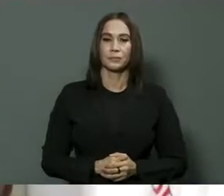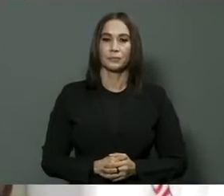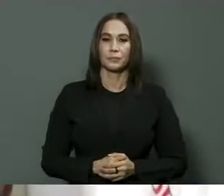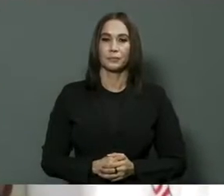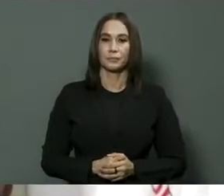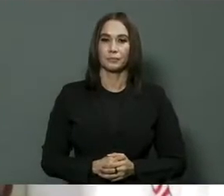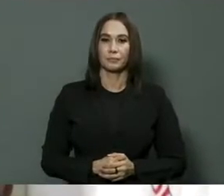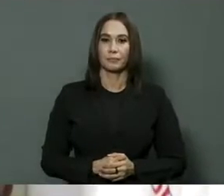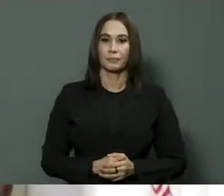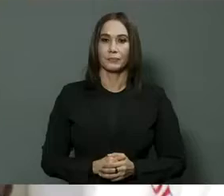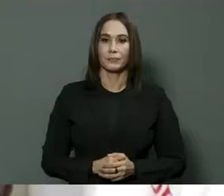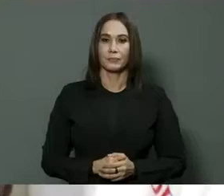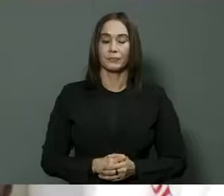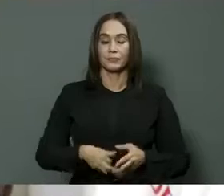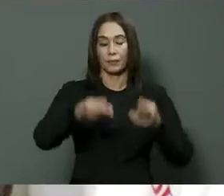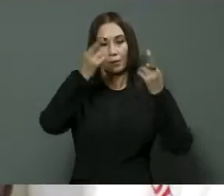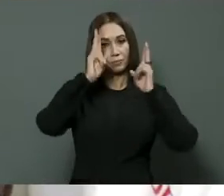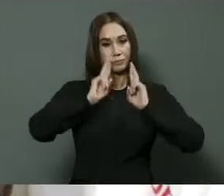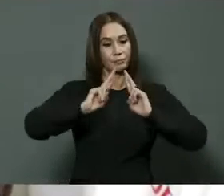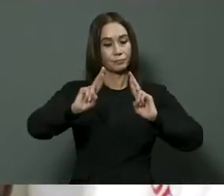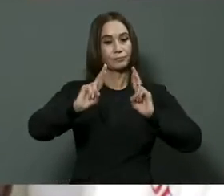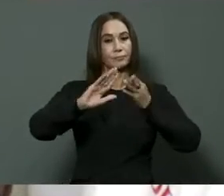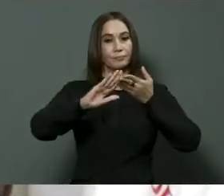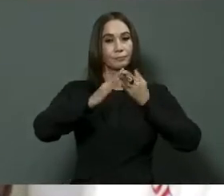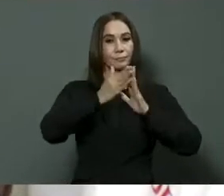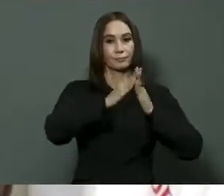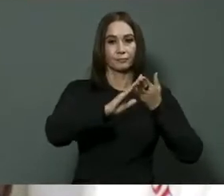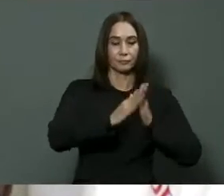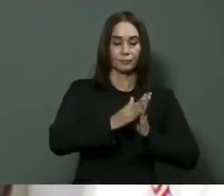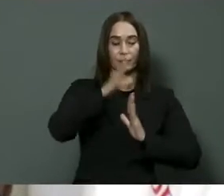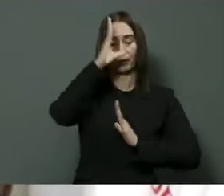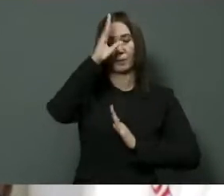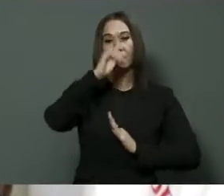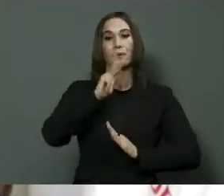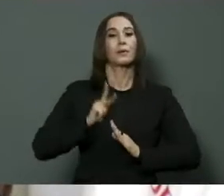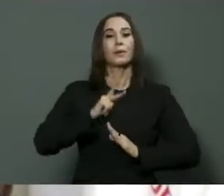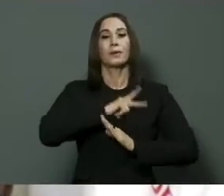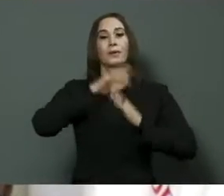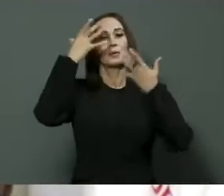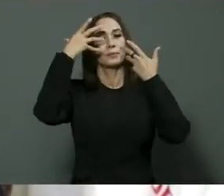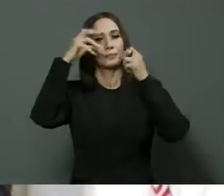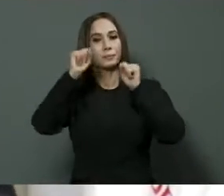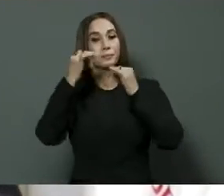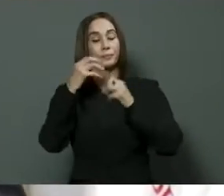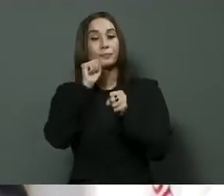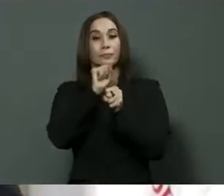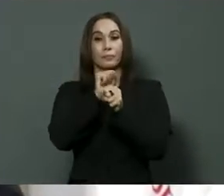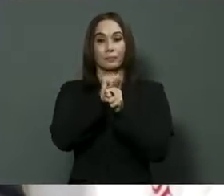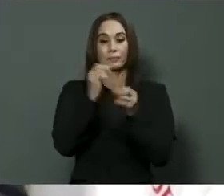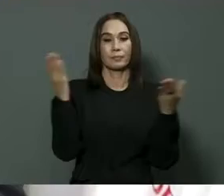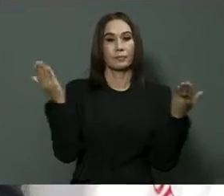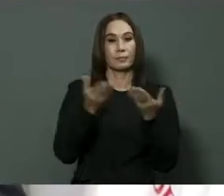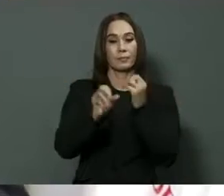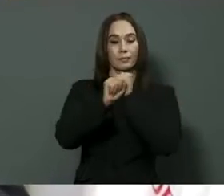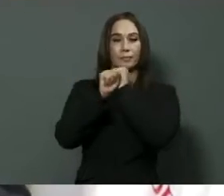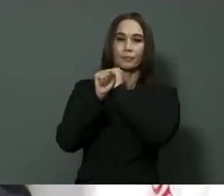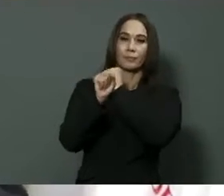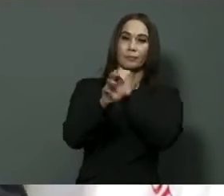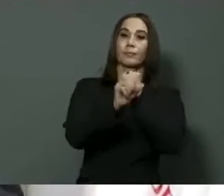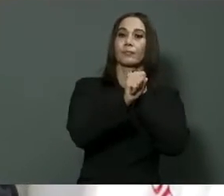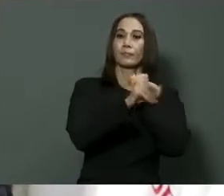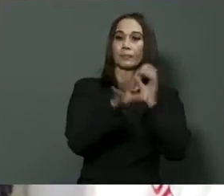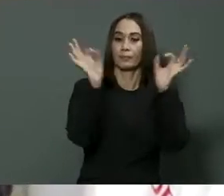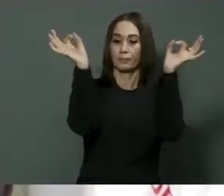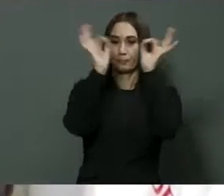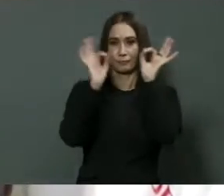Respetados ciudadanos, señora vicepresidenta, hoy se realiza el lanzamiento